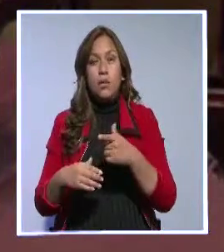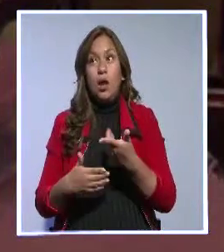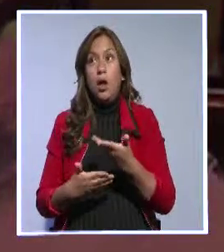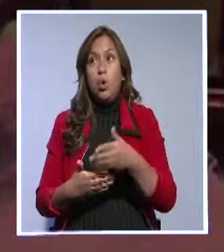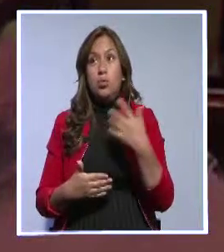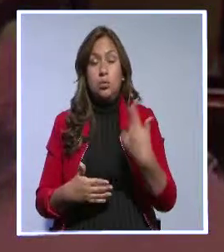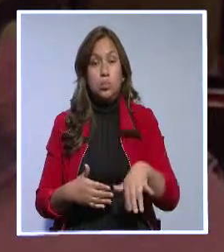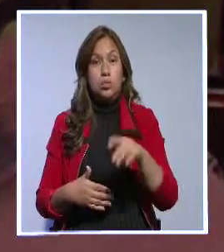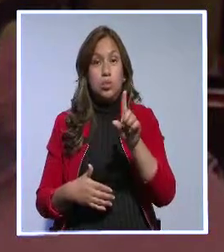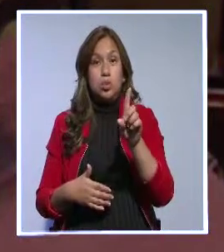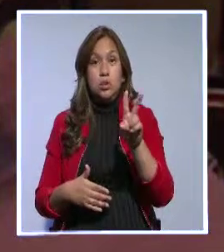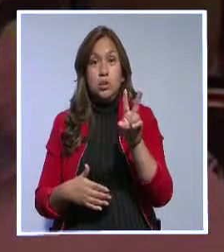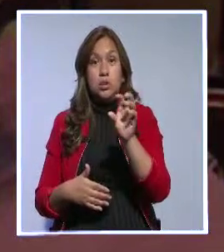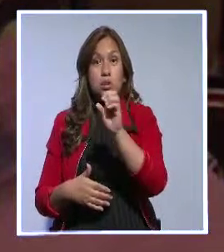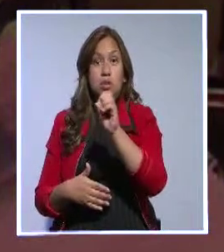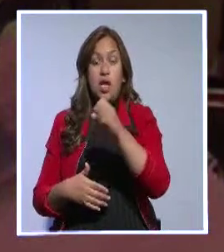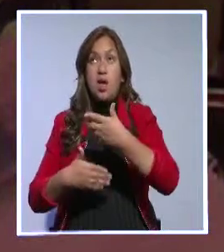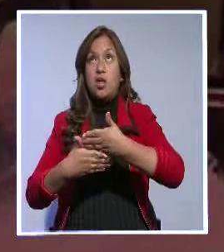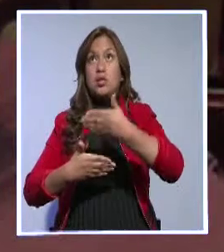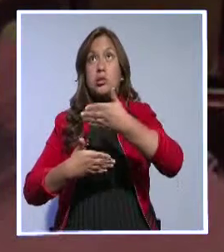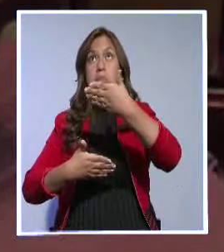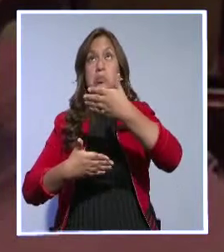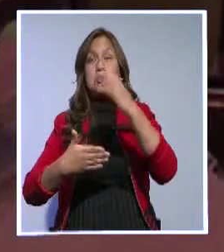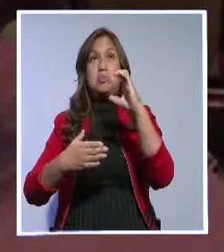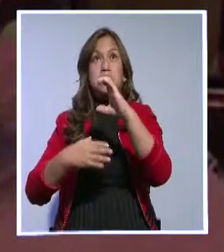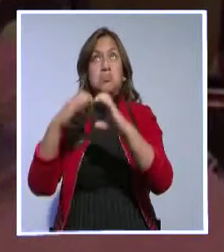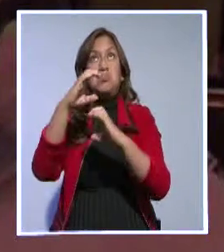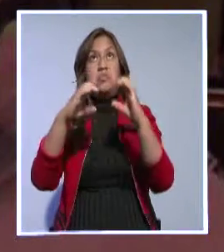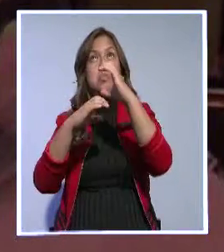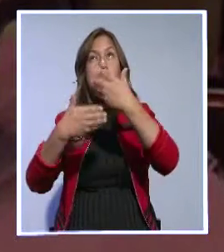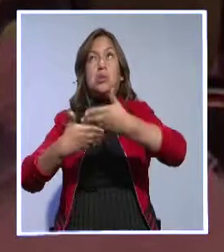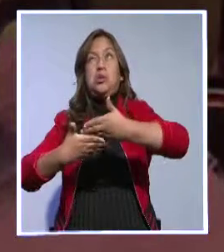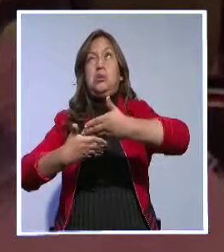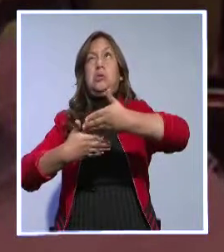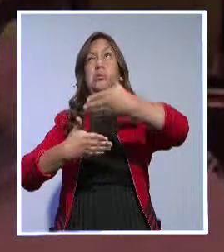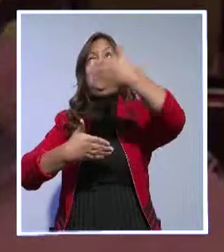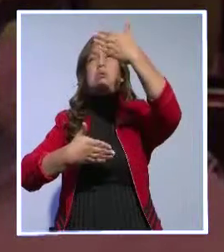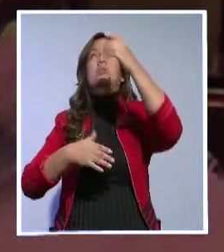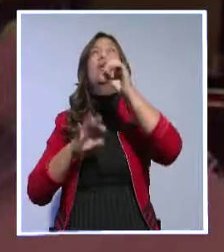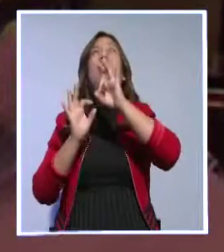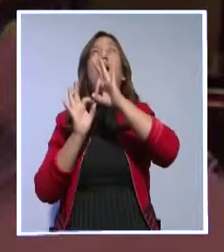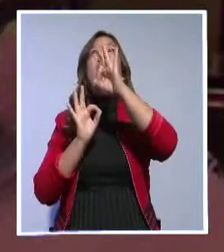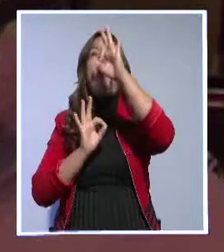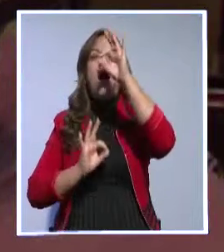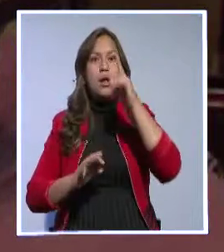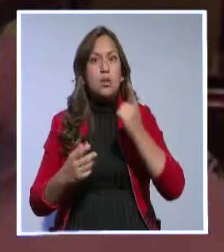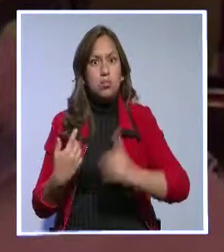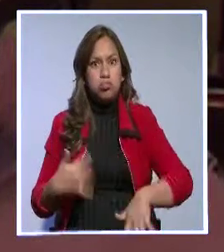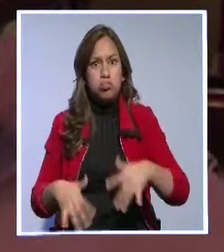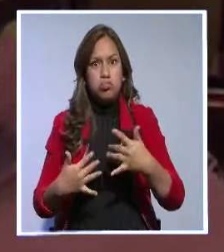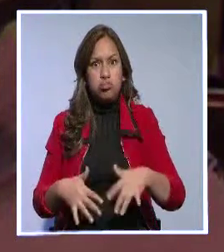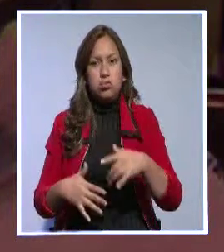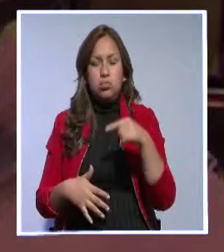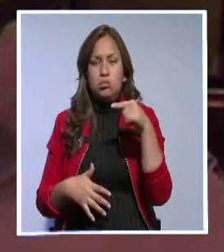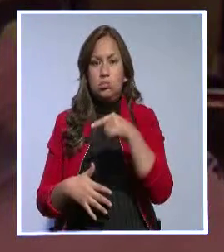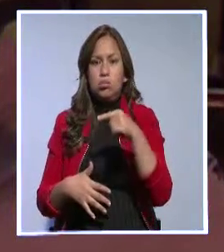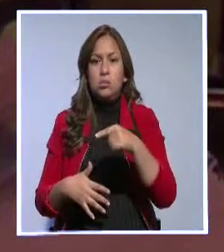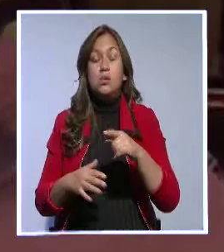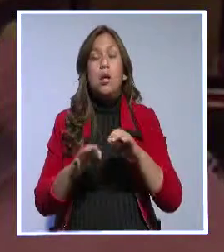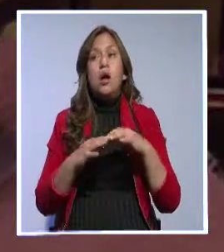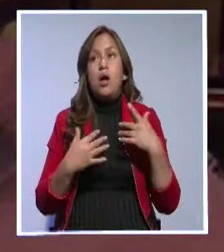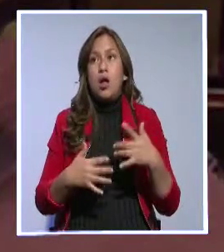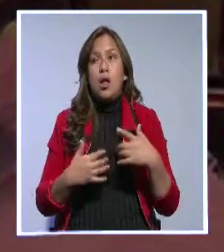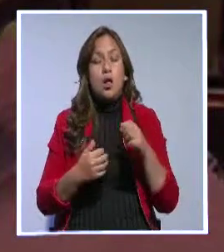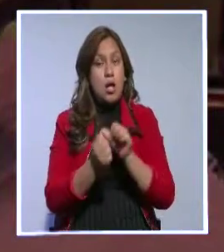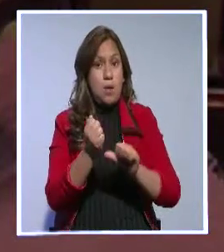un lugar de difícil acceso aquí el trabajo con los hombres fue fundamental colaboraron ustedes saben la gente de nuestros hermanos